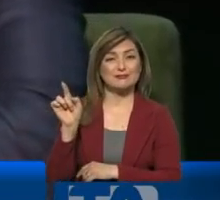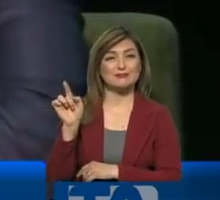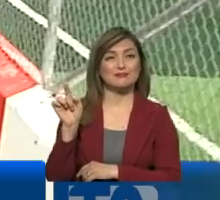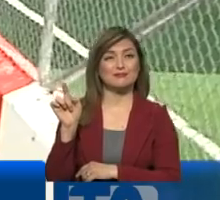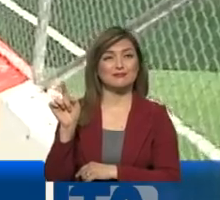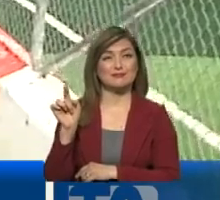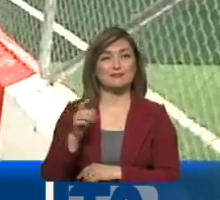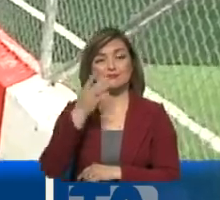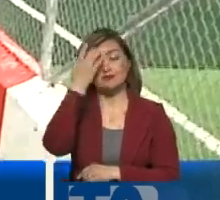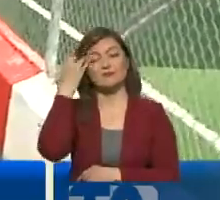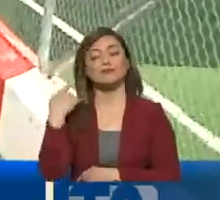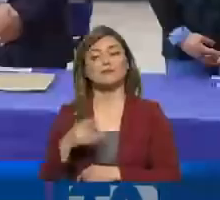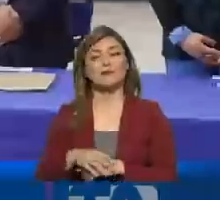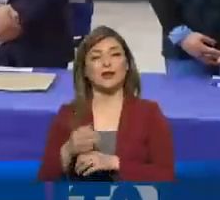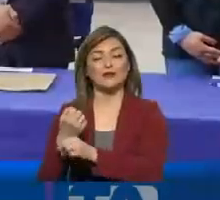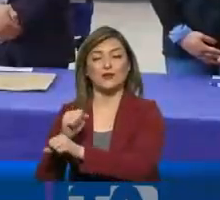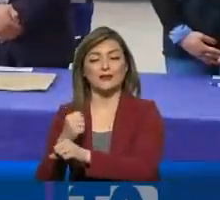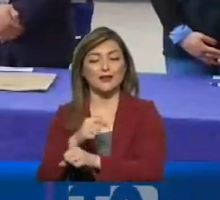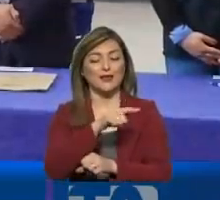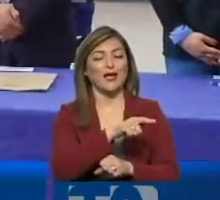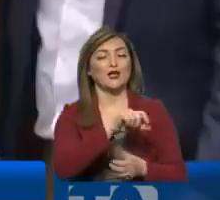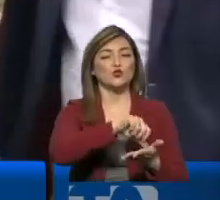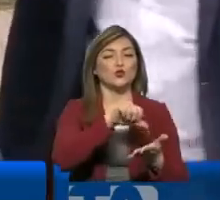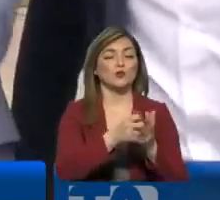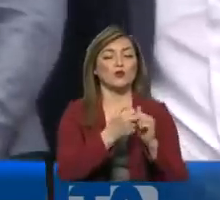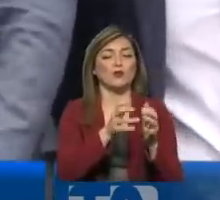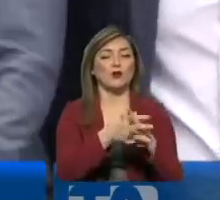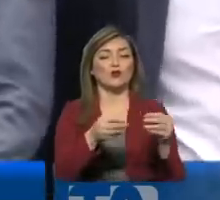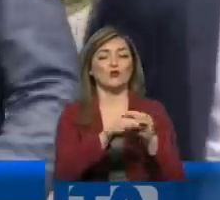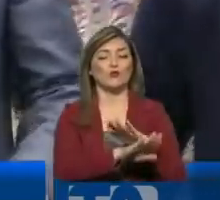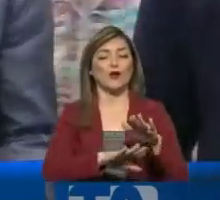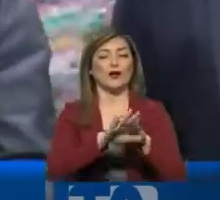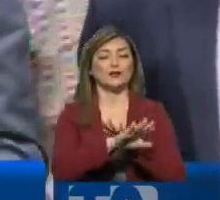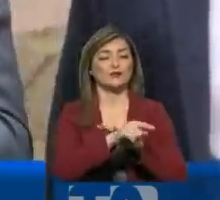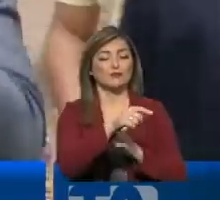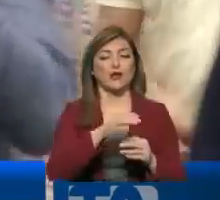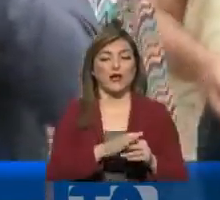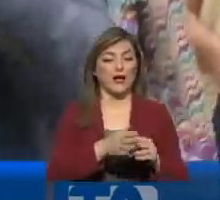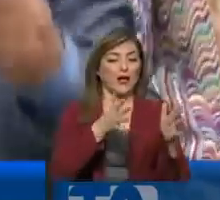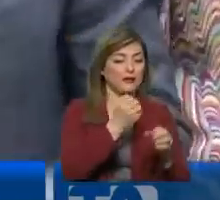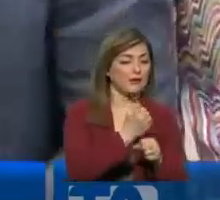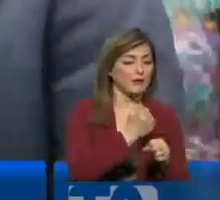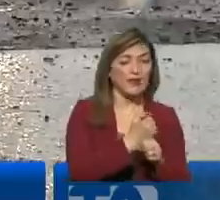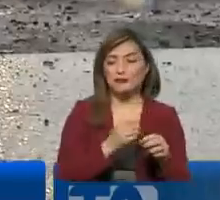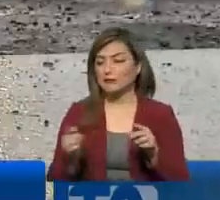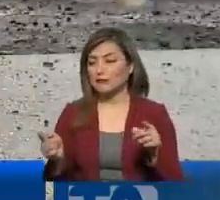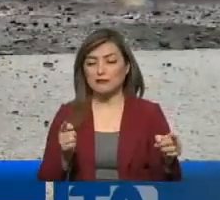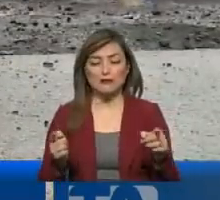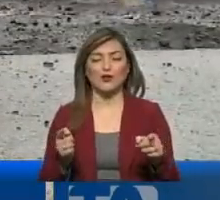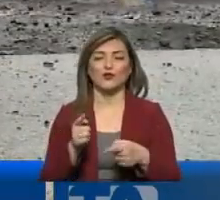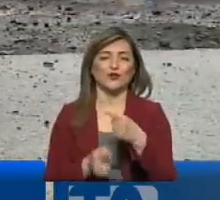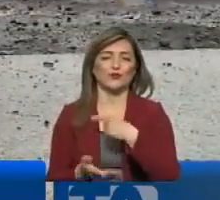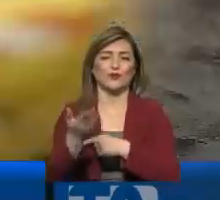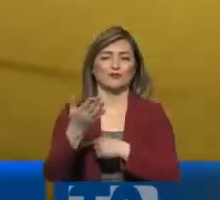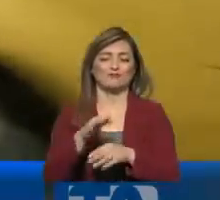y cumplir con una ciudad que, además de anhelar la solución de problemas básicos, está a la expectativa de temas principales como